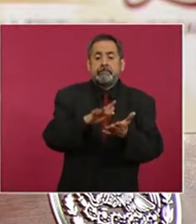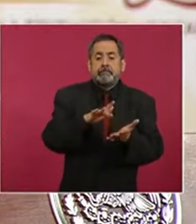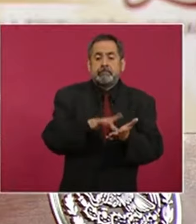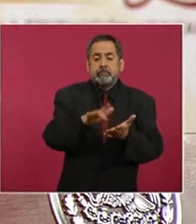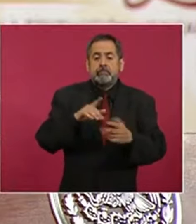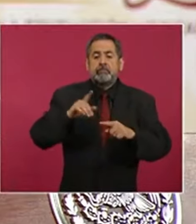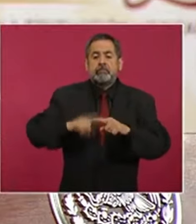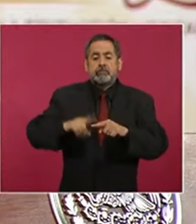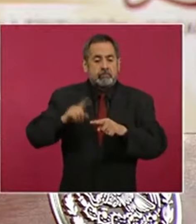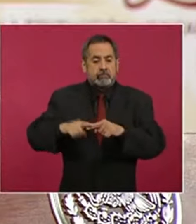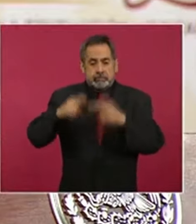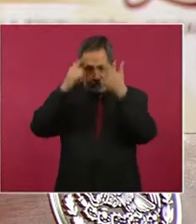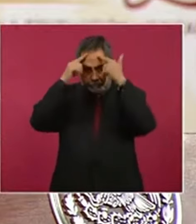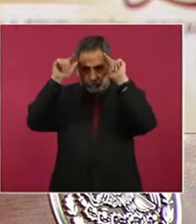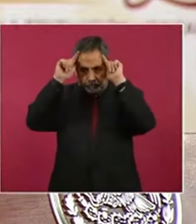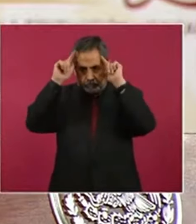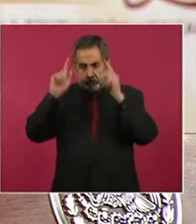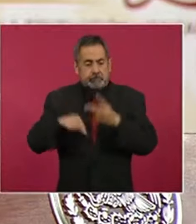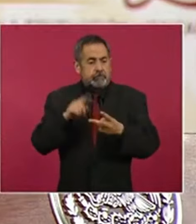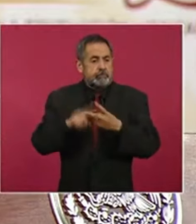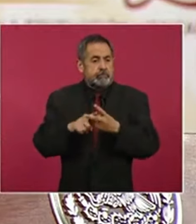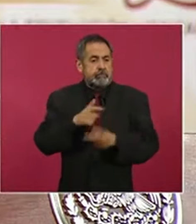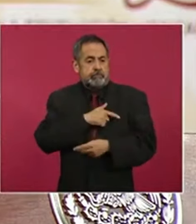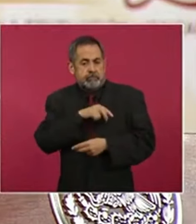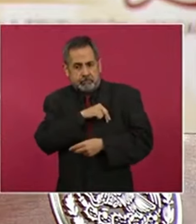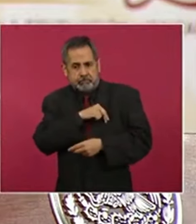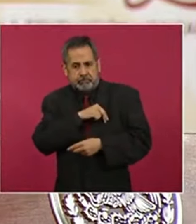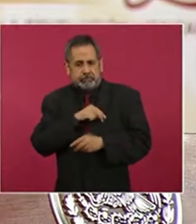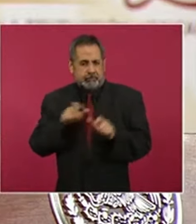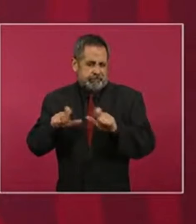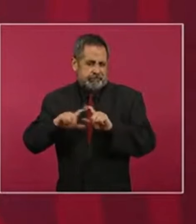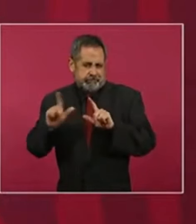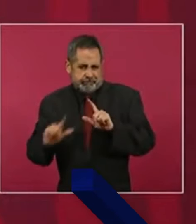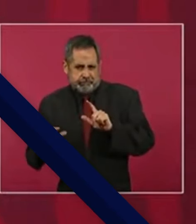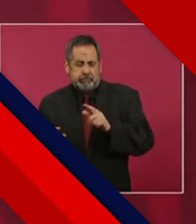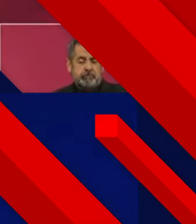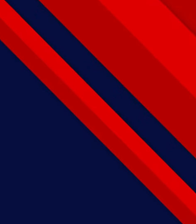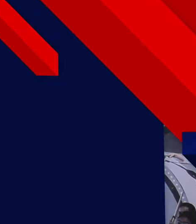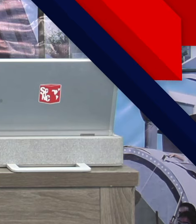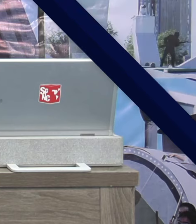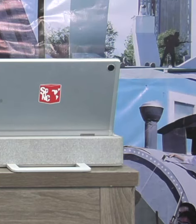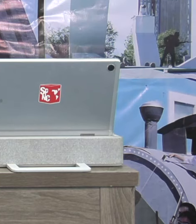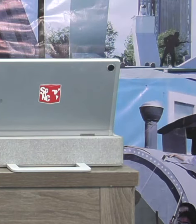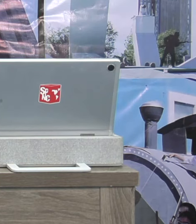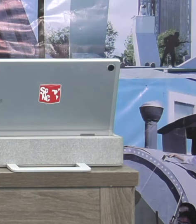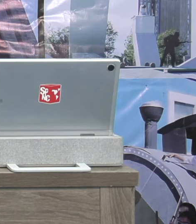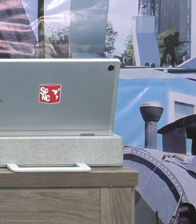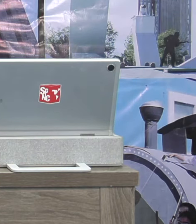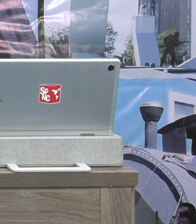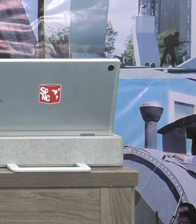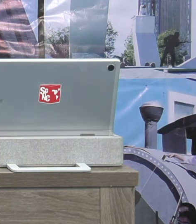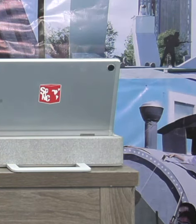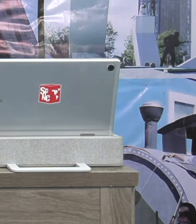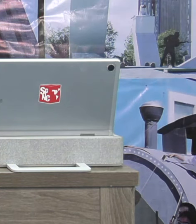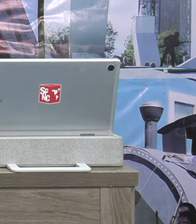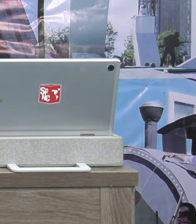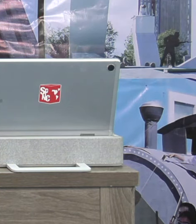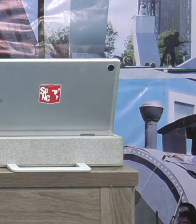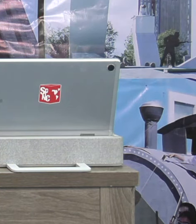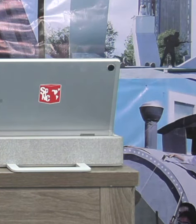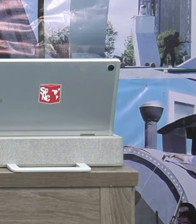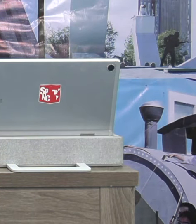apoyo de la guardia nacional y de la secretaría de la defensa es muy importante